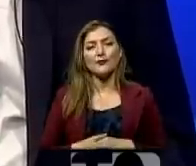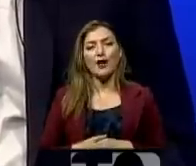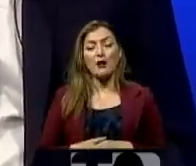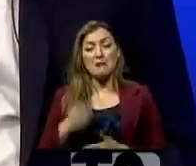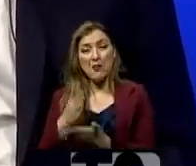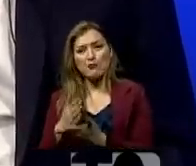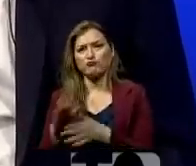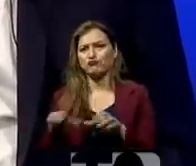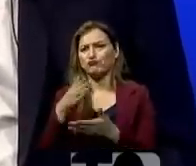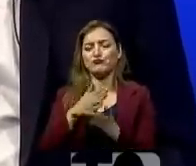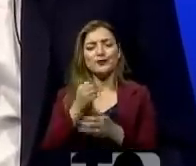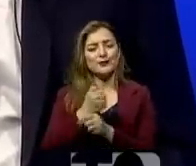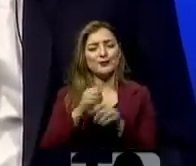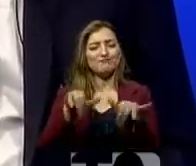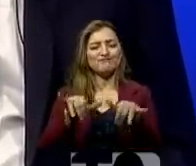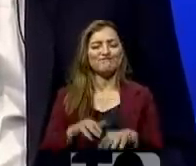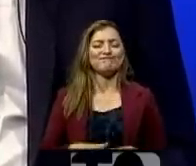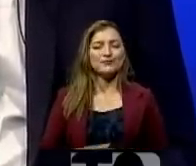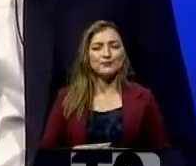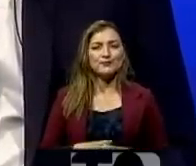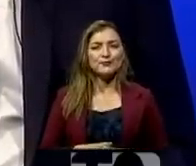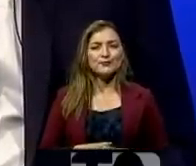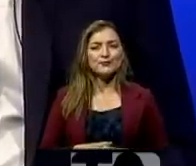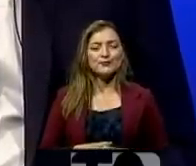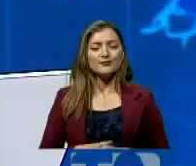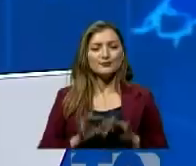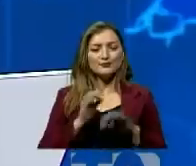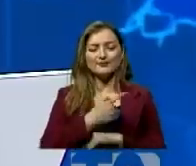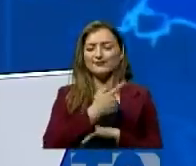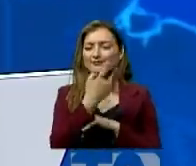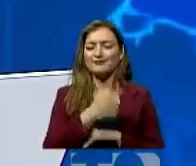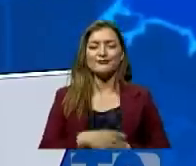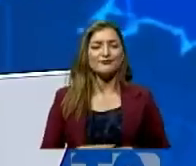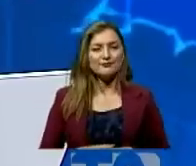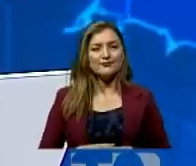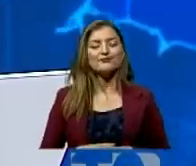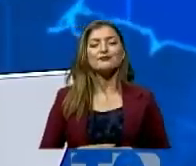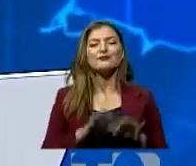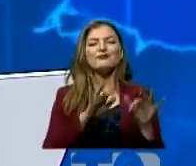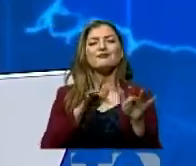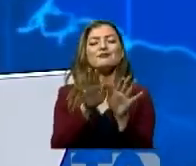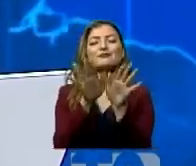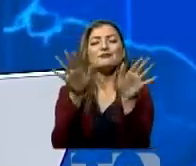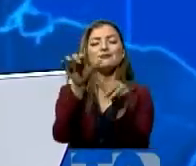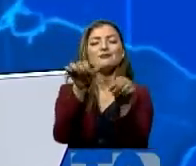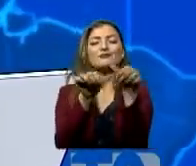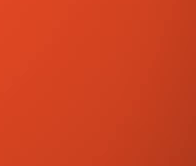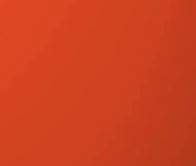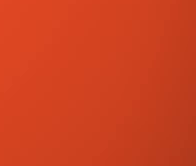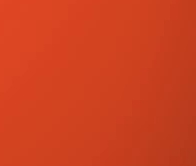parar vamos a trabajar vamos a seguir adelante que tenga un buen día y van correas secretario general de administración pública y